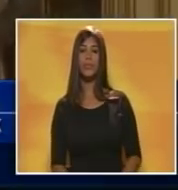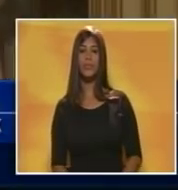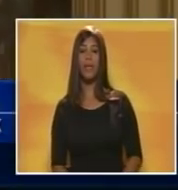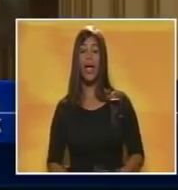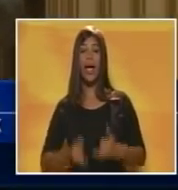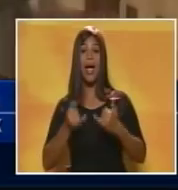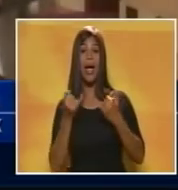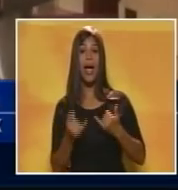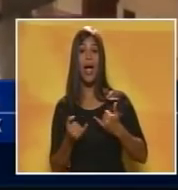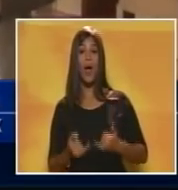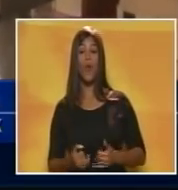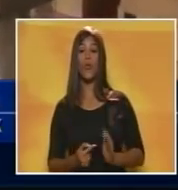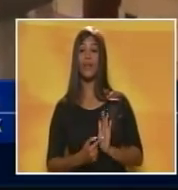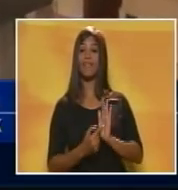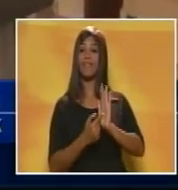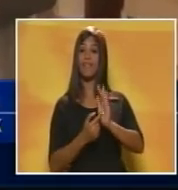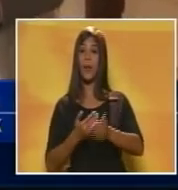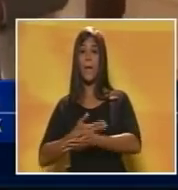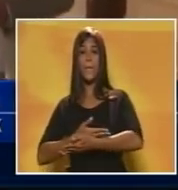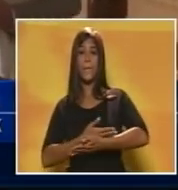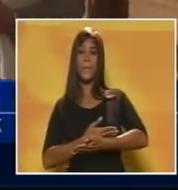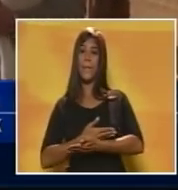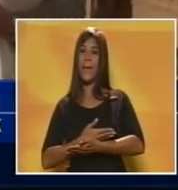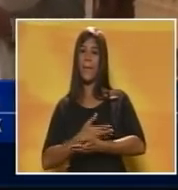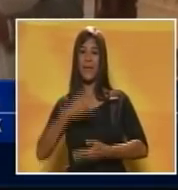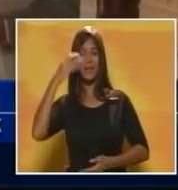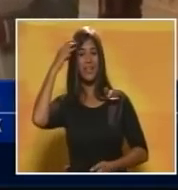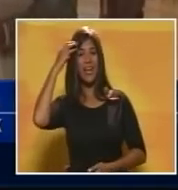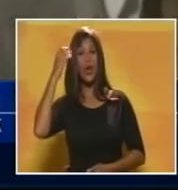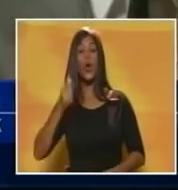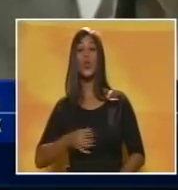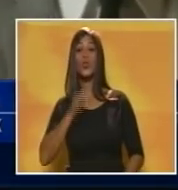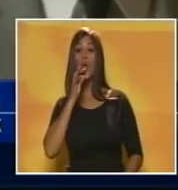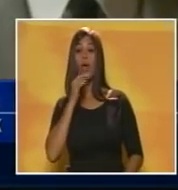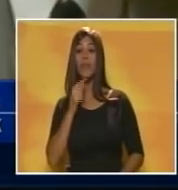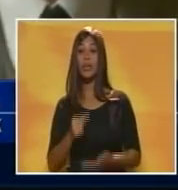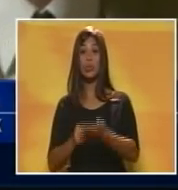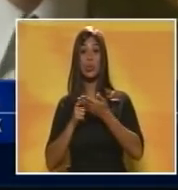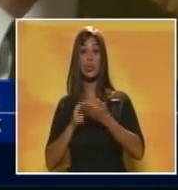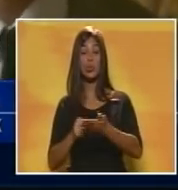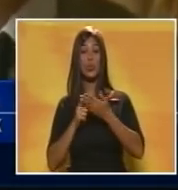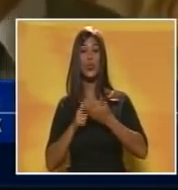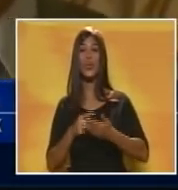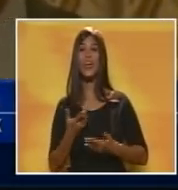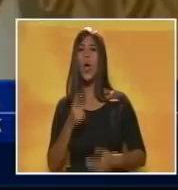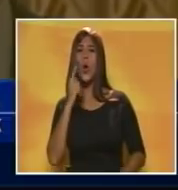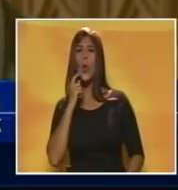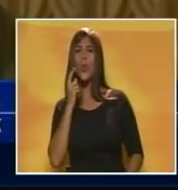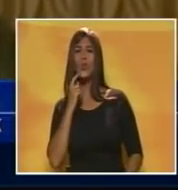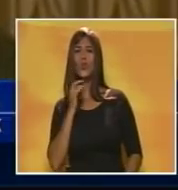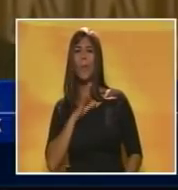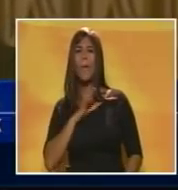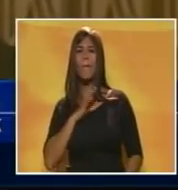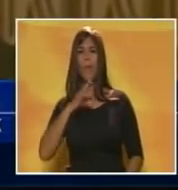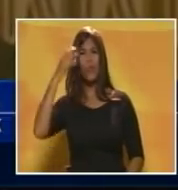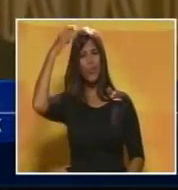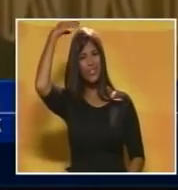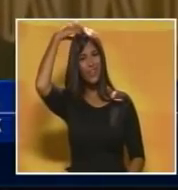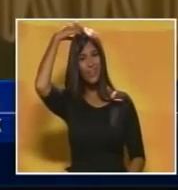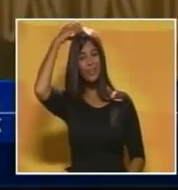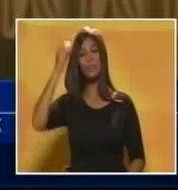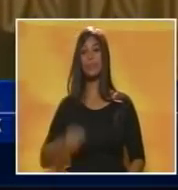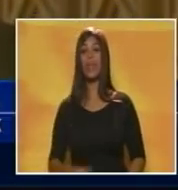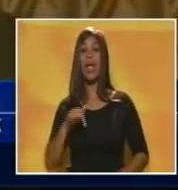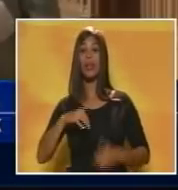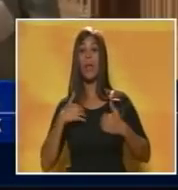Y ahora, con la presentación del bebé real, siguen saliendo revelaciones sobre las costumbres de la corona. Este